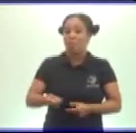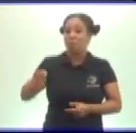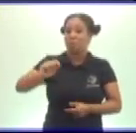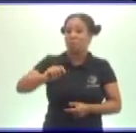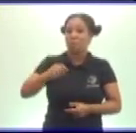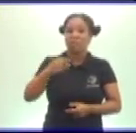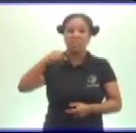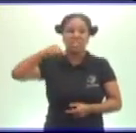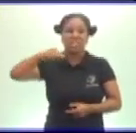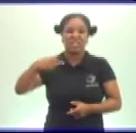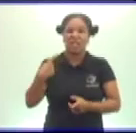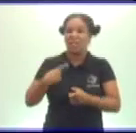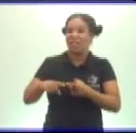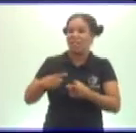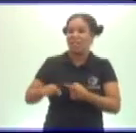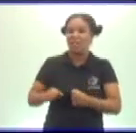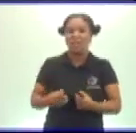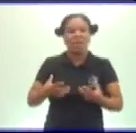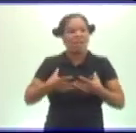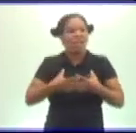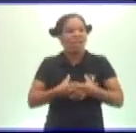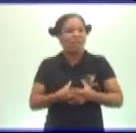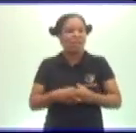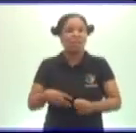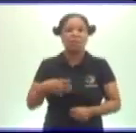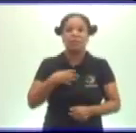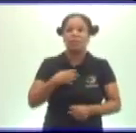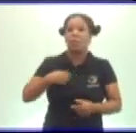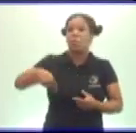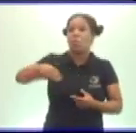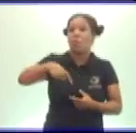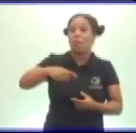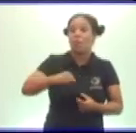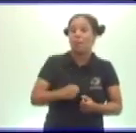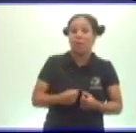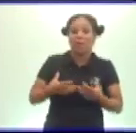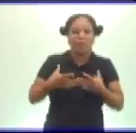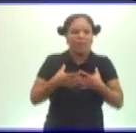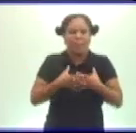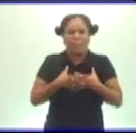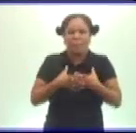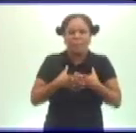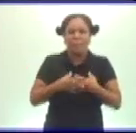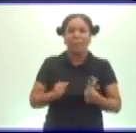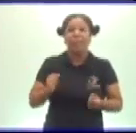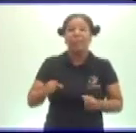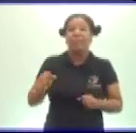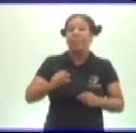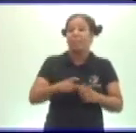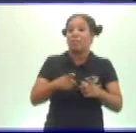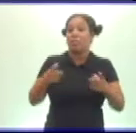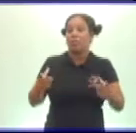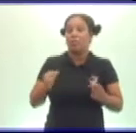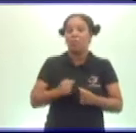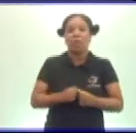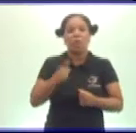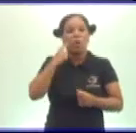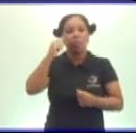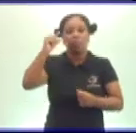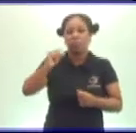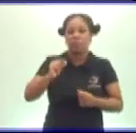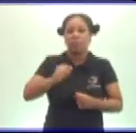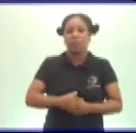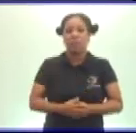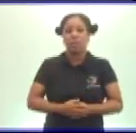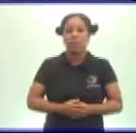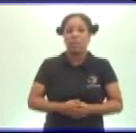sal común y la mezclamos, obtendremos una mezcla homogénea de sustancias de tamaño molecular o inferior. Esta